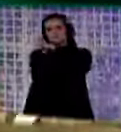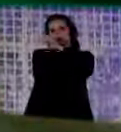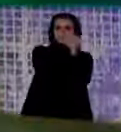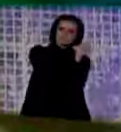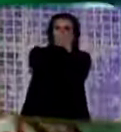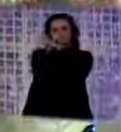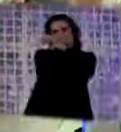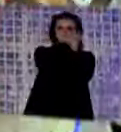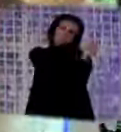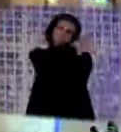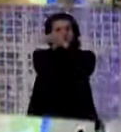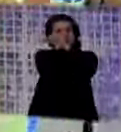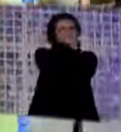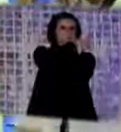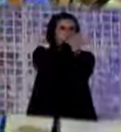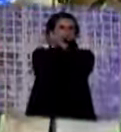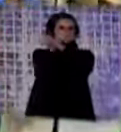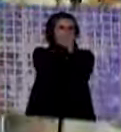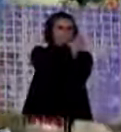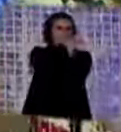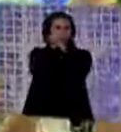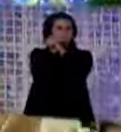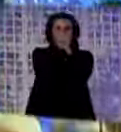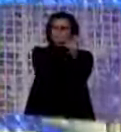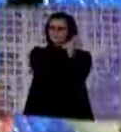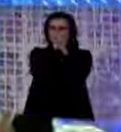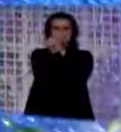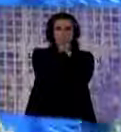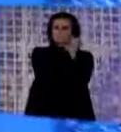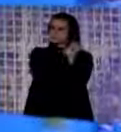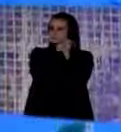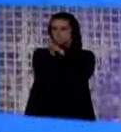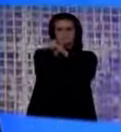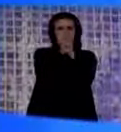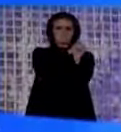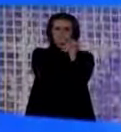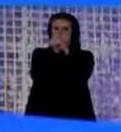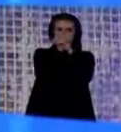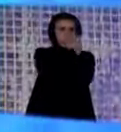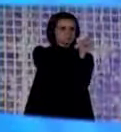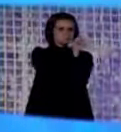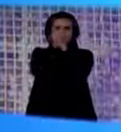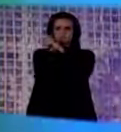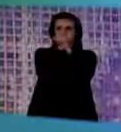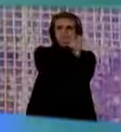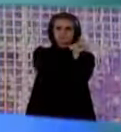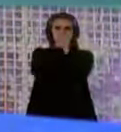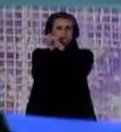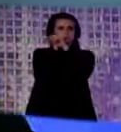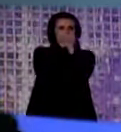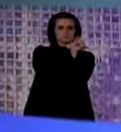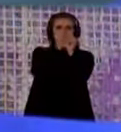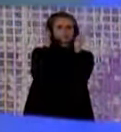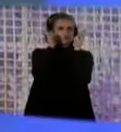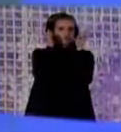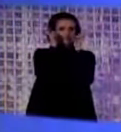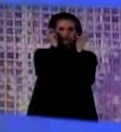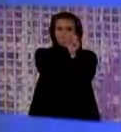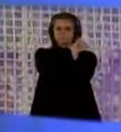bien continuamos llegamos a una de las muchas asociaciones de vecinos que hay en nuestra ciudad parece que le hacen